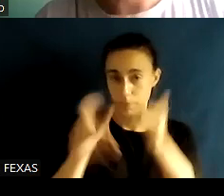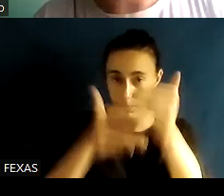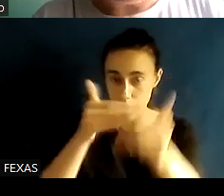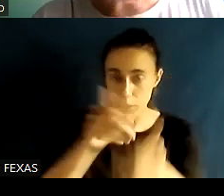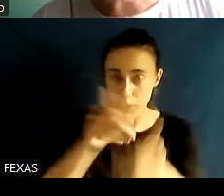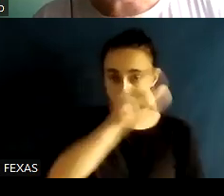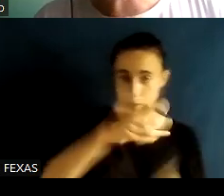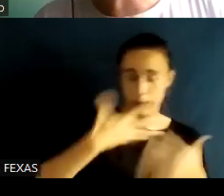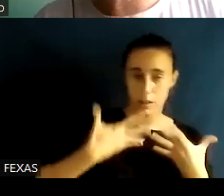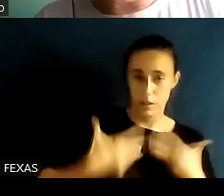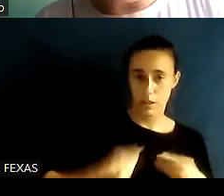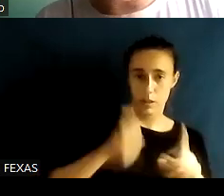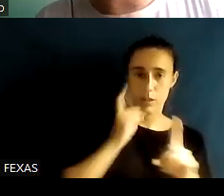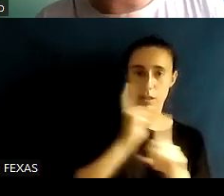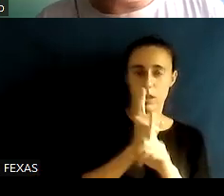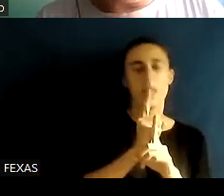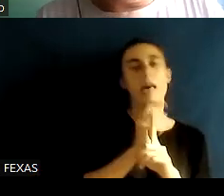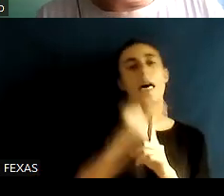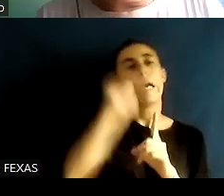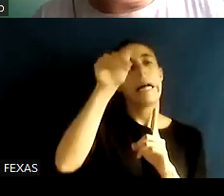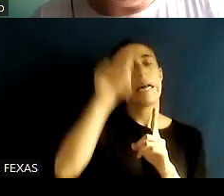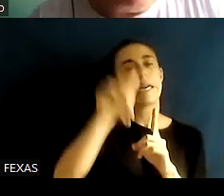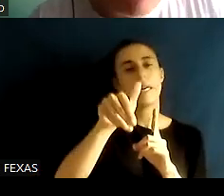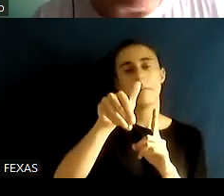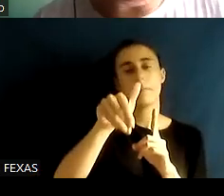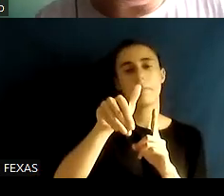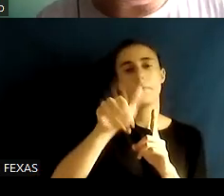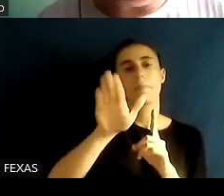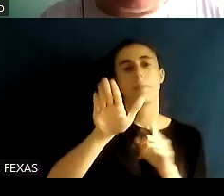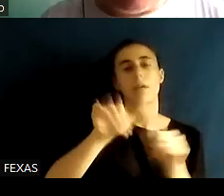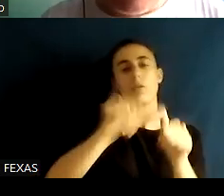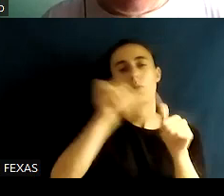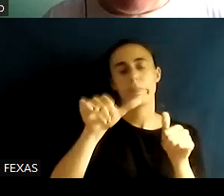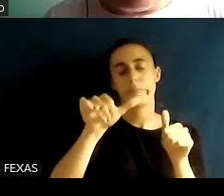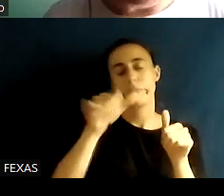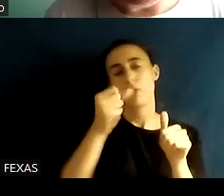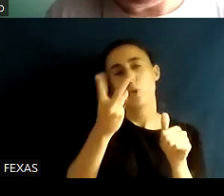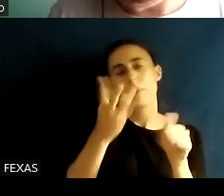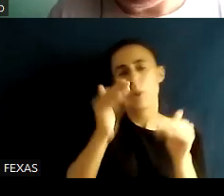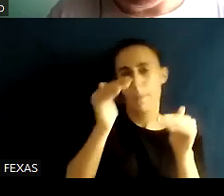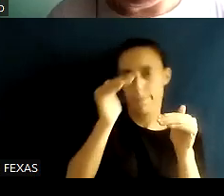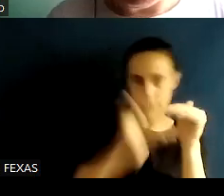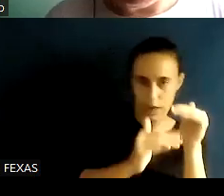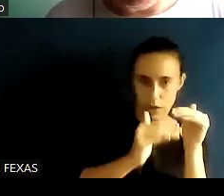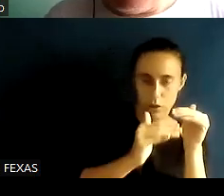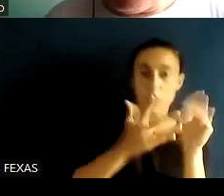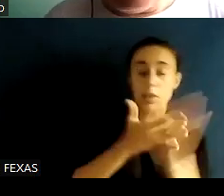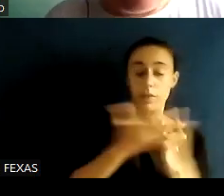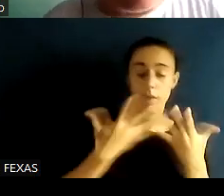antidepresivos harán recaídas de manera menos frecuente. Es decir, personas que llevan antidepresivos